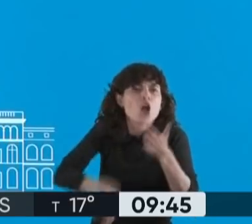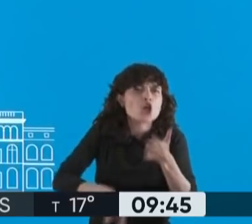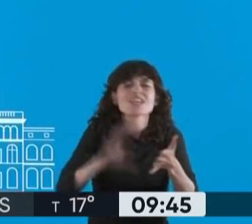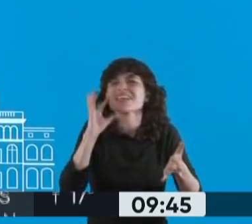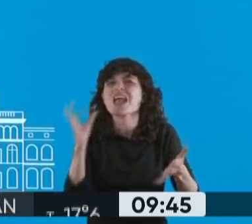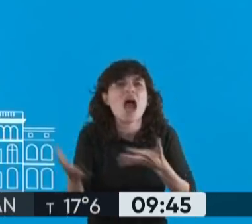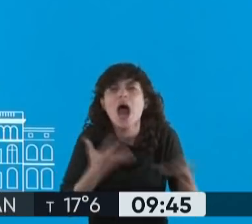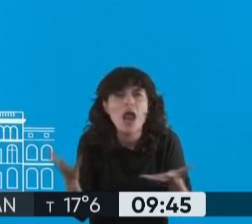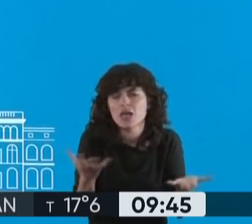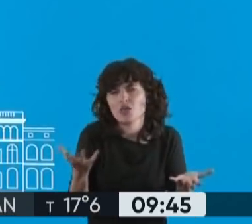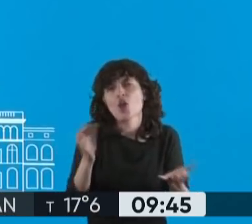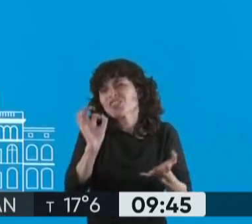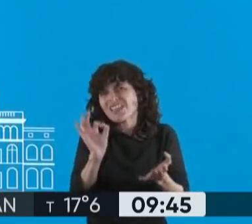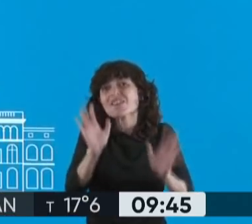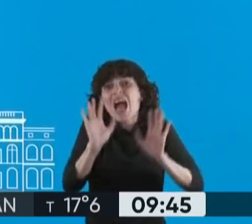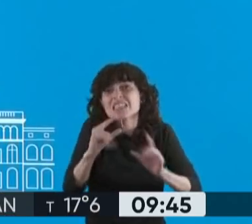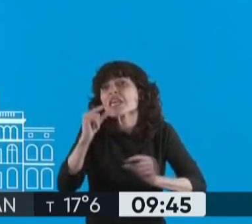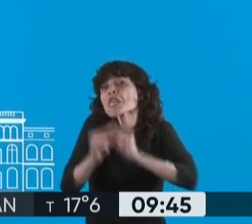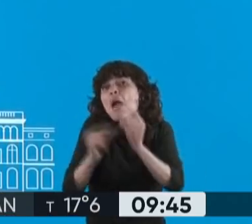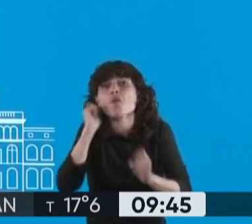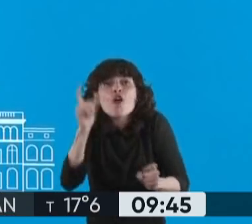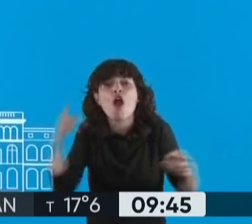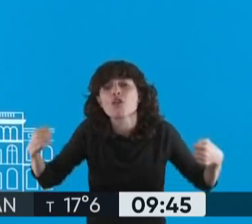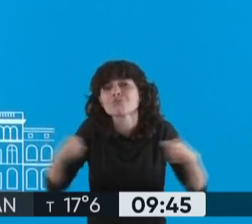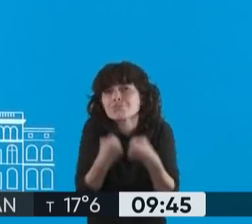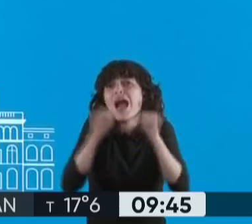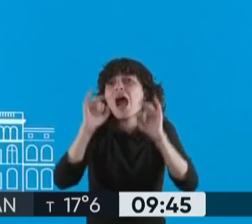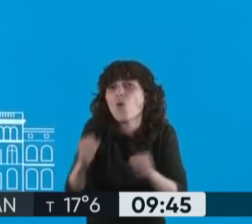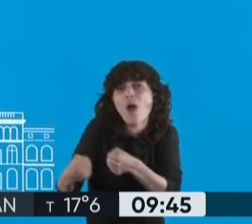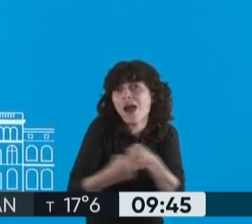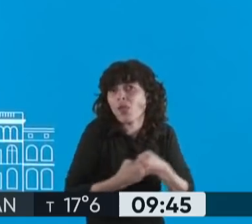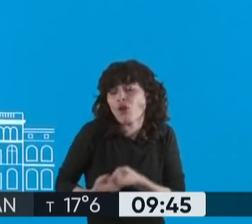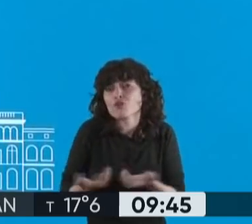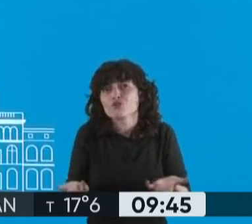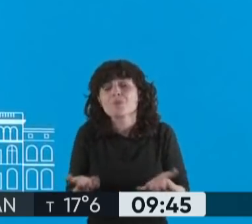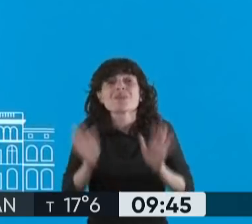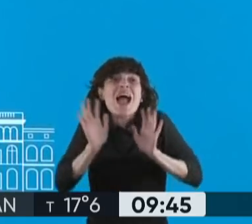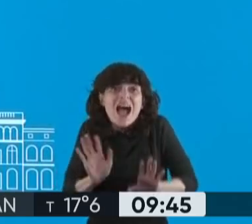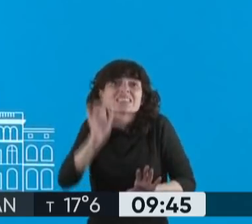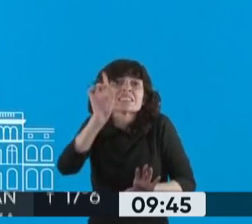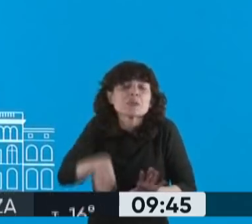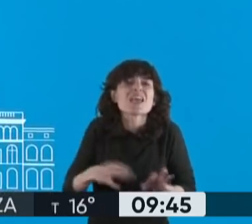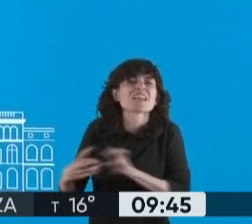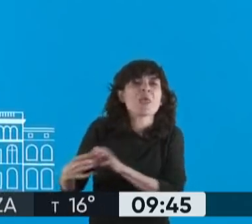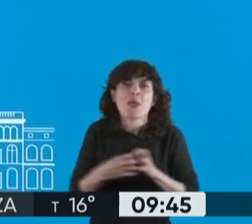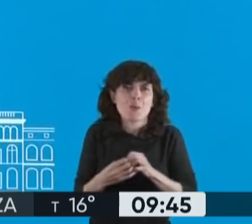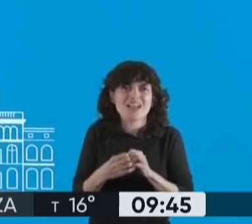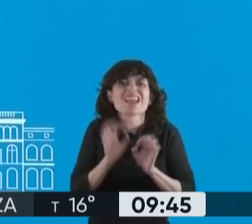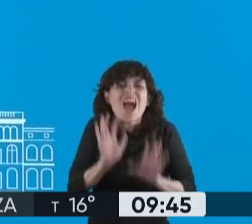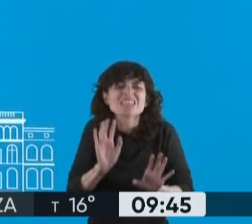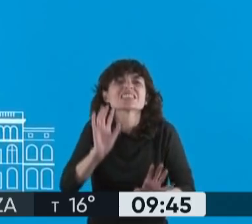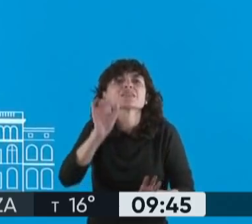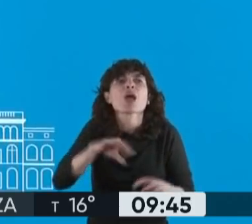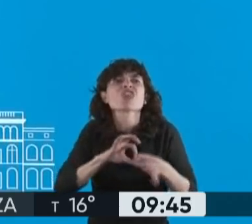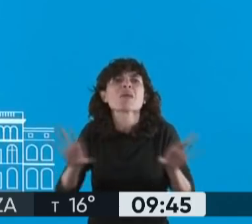queremos encontrar un consenso, y que no hay posiciones irreductibles, y me parece que eso es parte de la parte virtuosa de los acuerdos democráticos